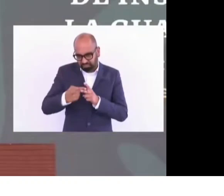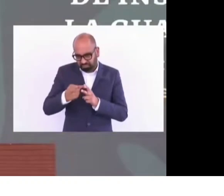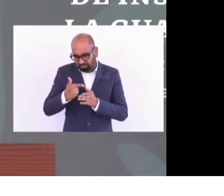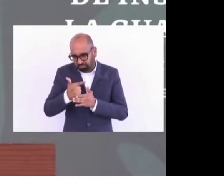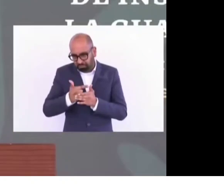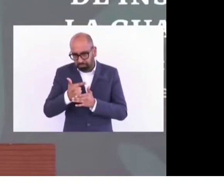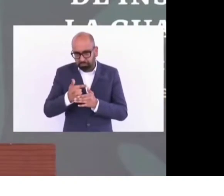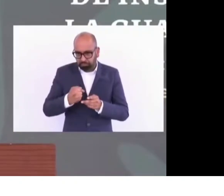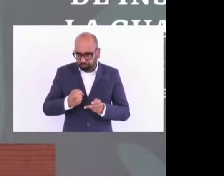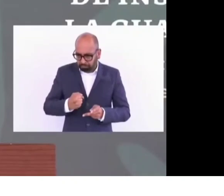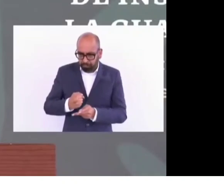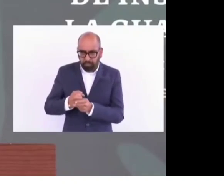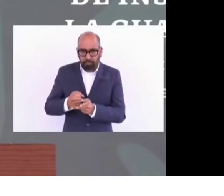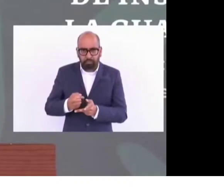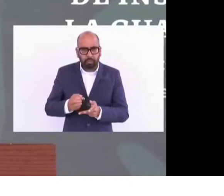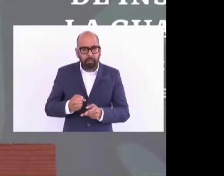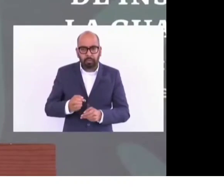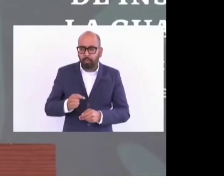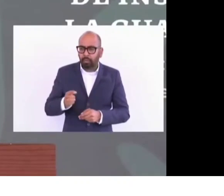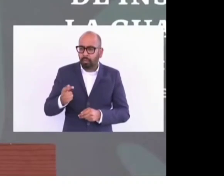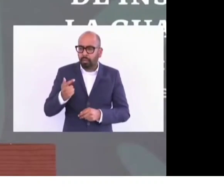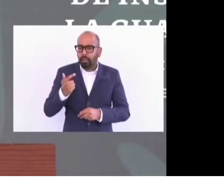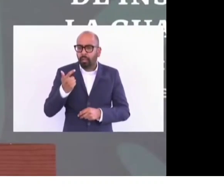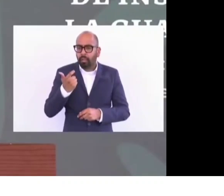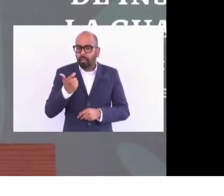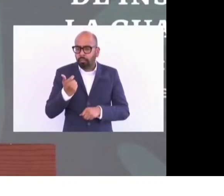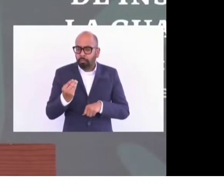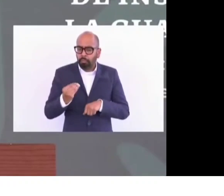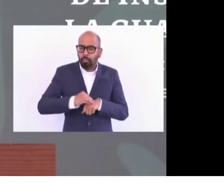cómo aumentar el salario,